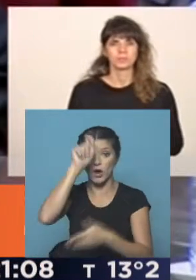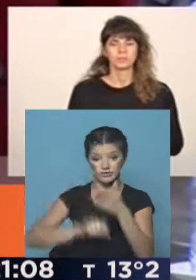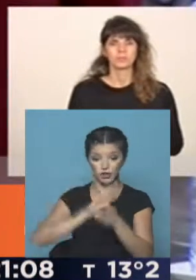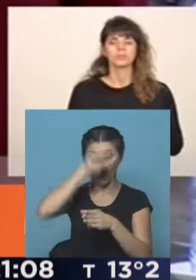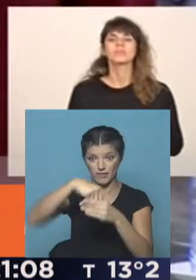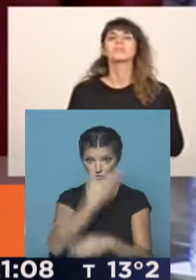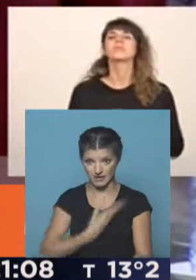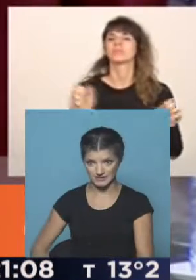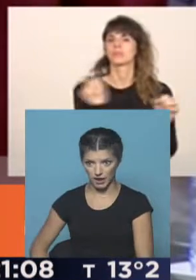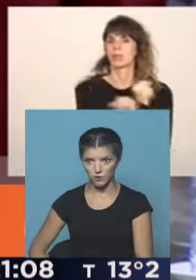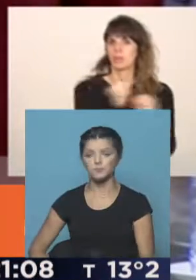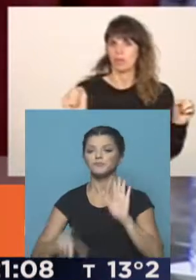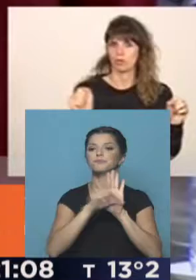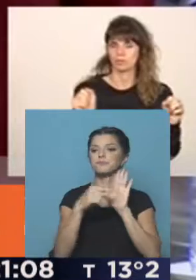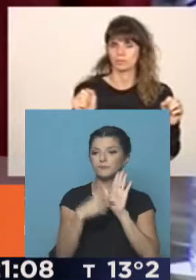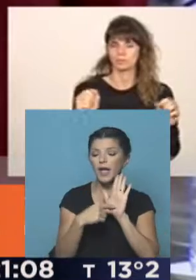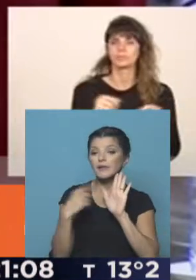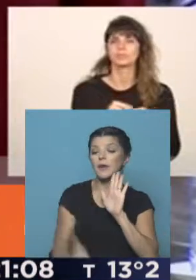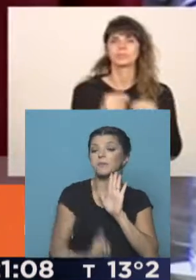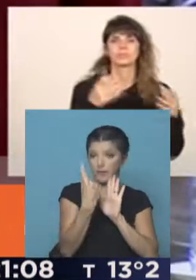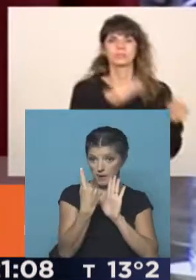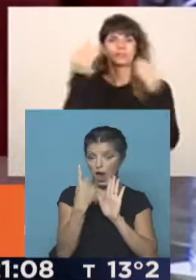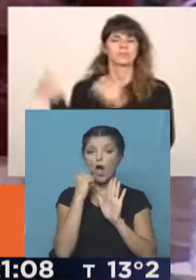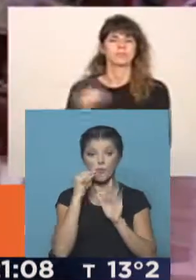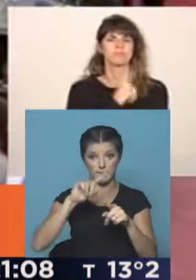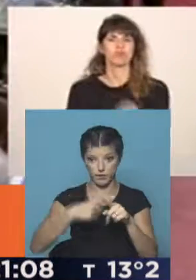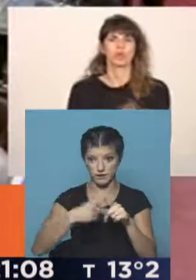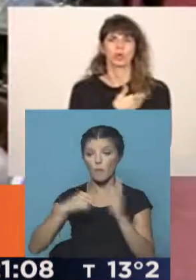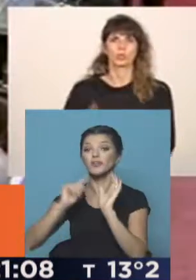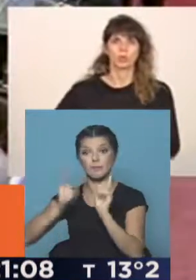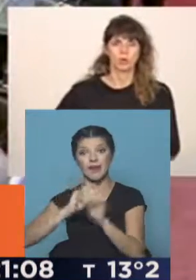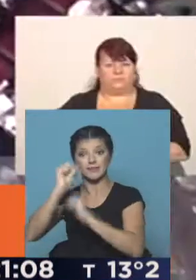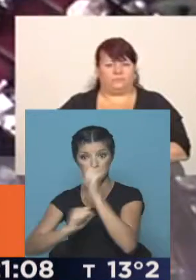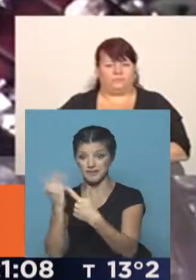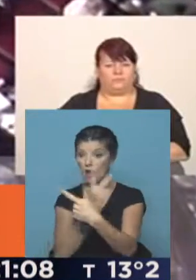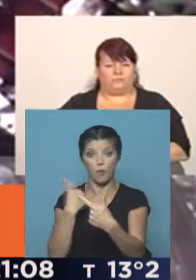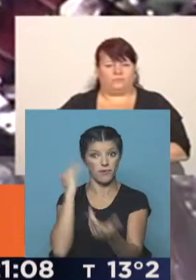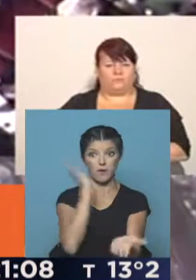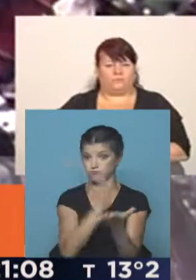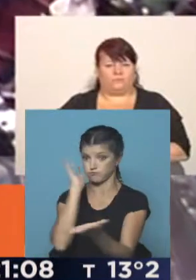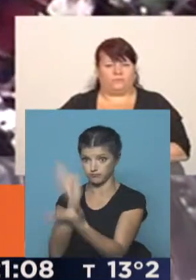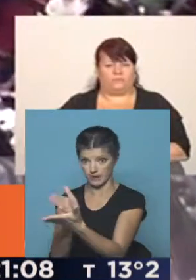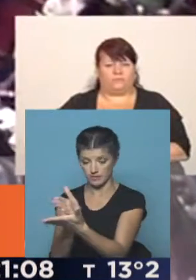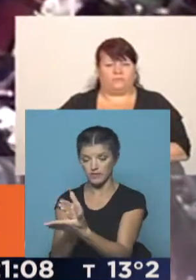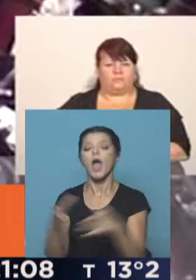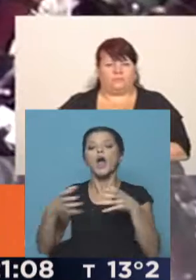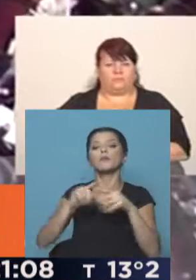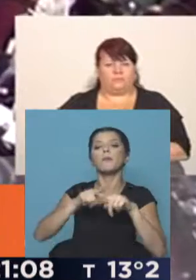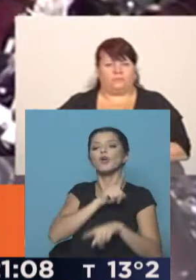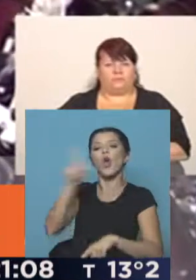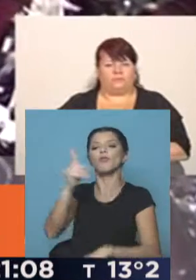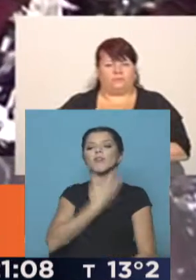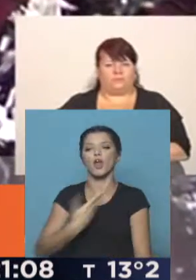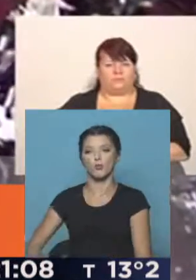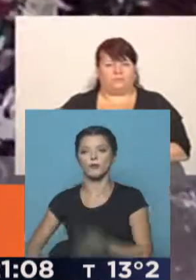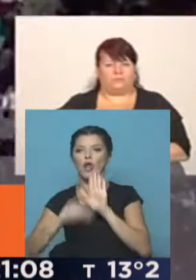por primera vez que no solo el funcionario, sino también las empresas puedan ser juzgadas. La oposición logró sacarle el